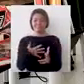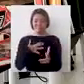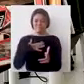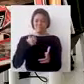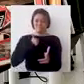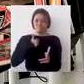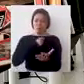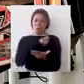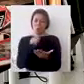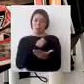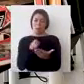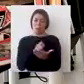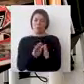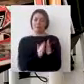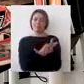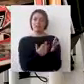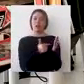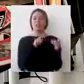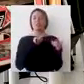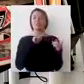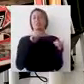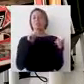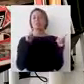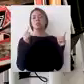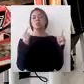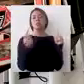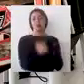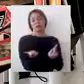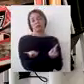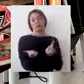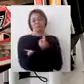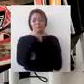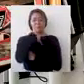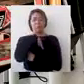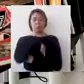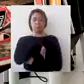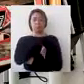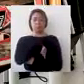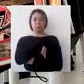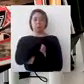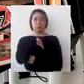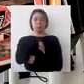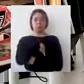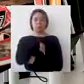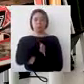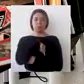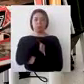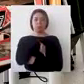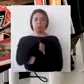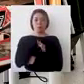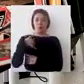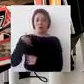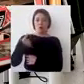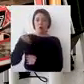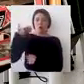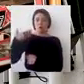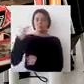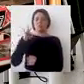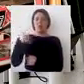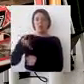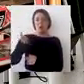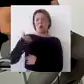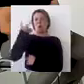esas transformaciones que se viven internamente en la adolescencia y en la juventud. Pues uy,